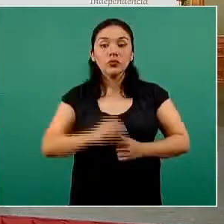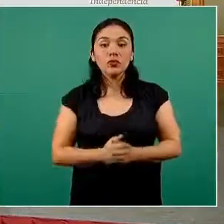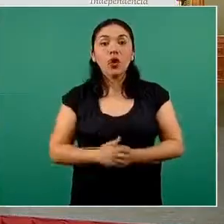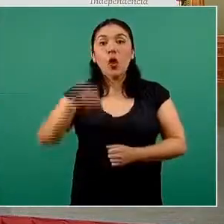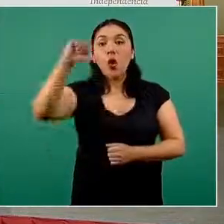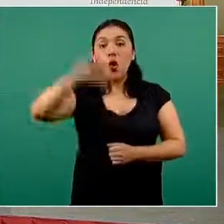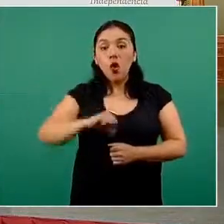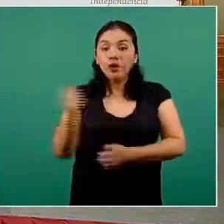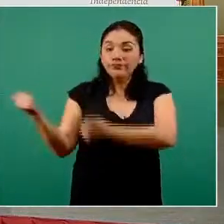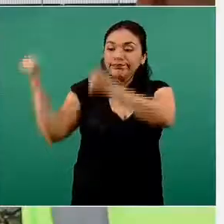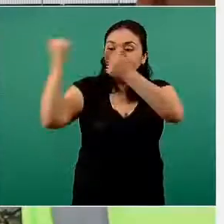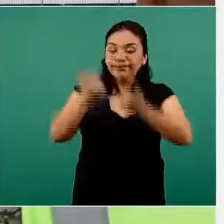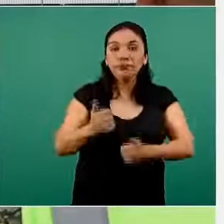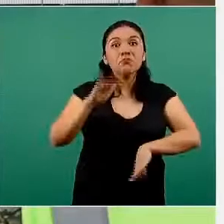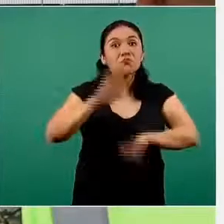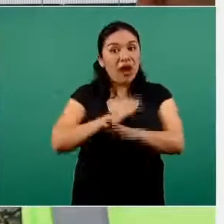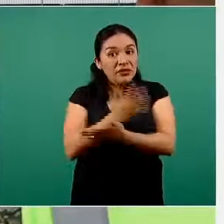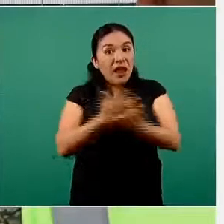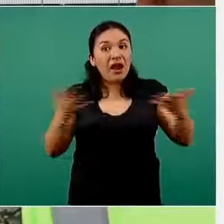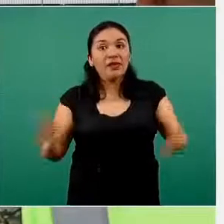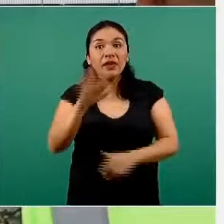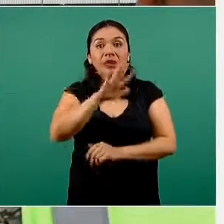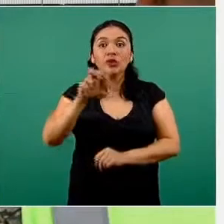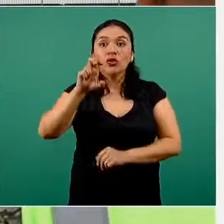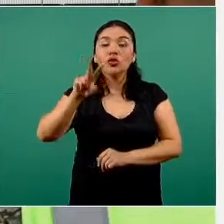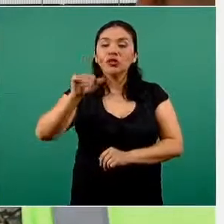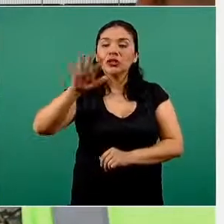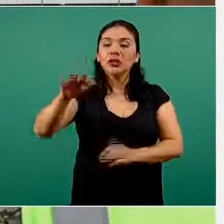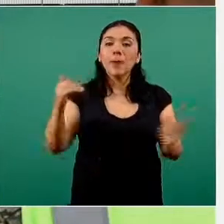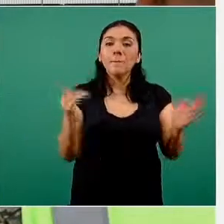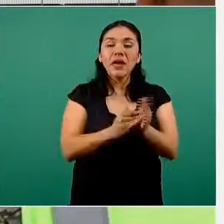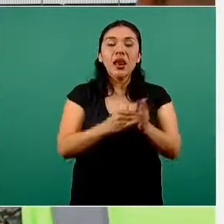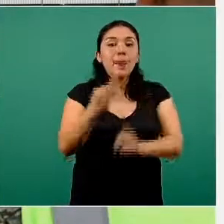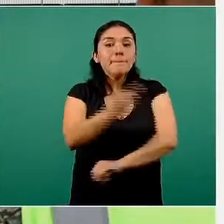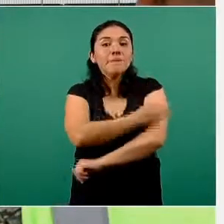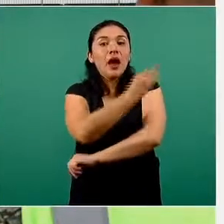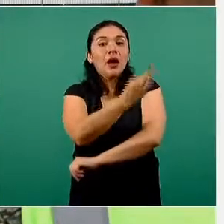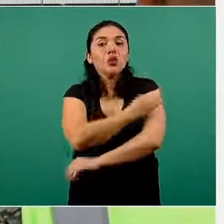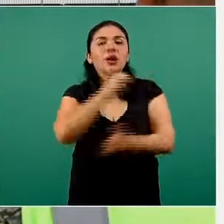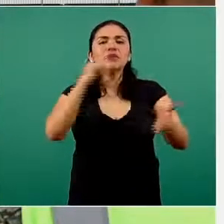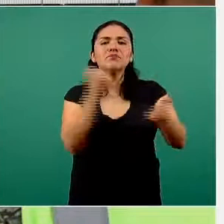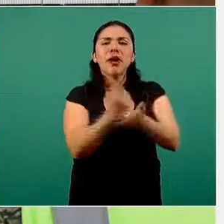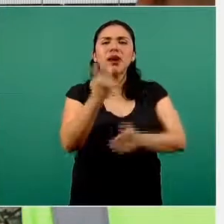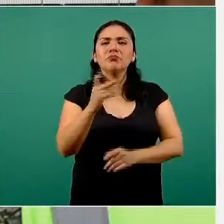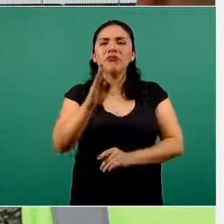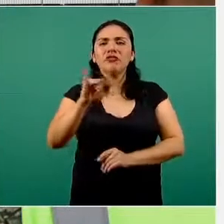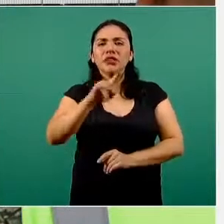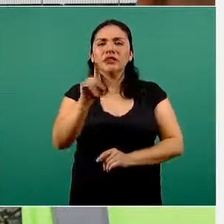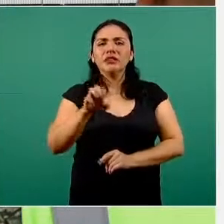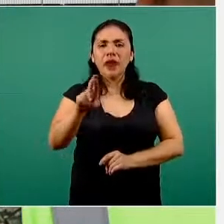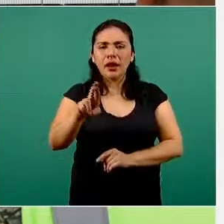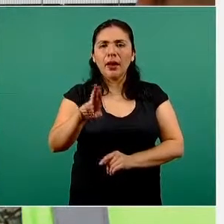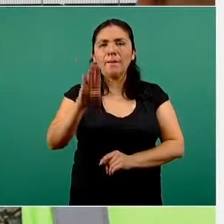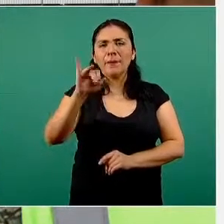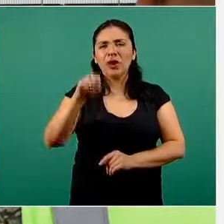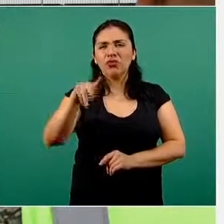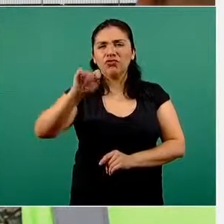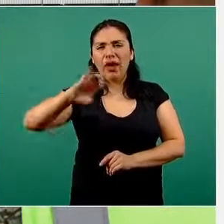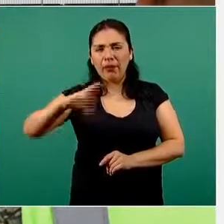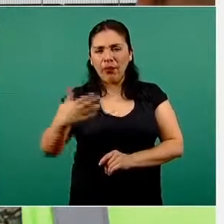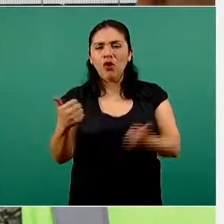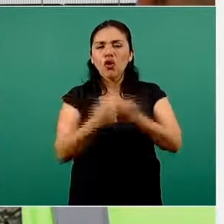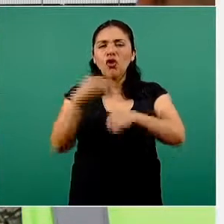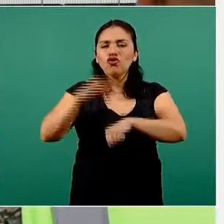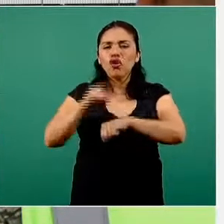Hoy recibimos un embarque grande, 585,000 dosis de la vacuna Pfizer-BioNTech. Ahí está el doctor